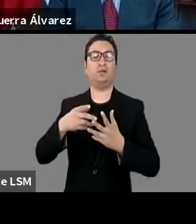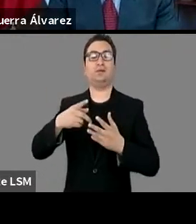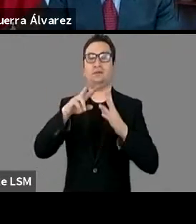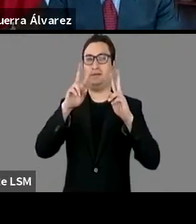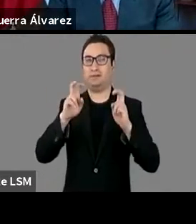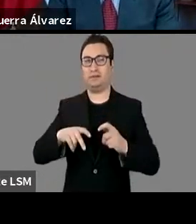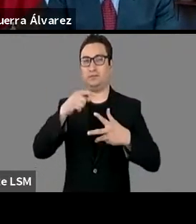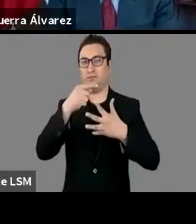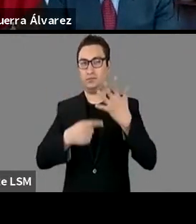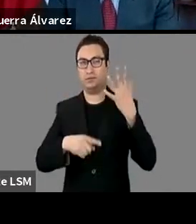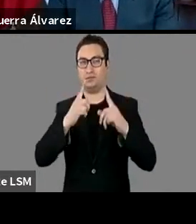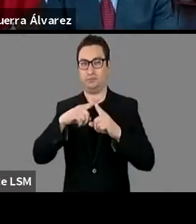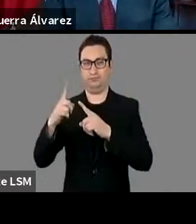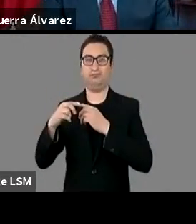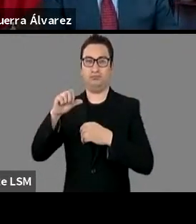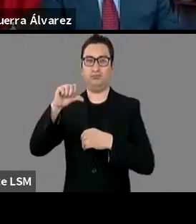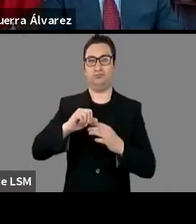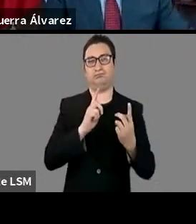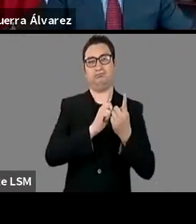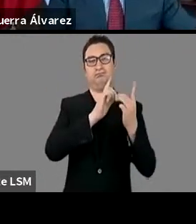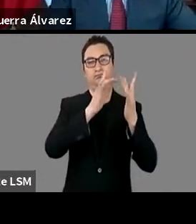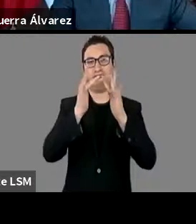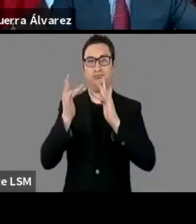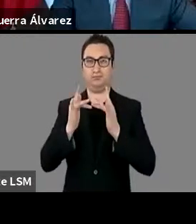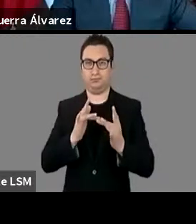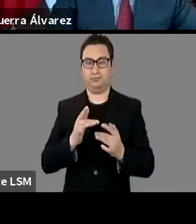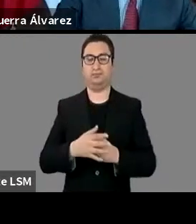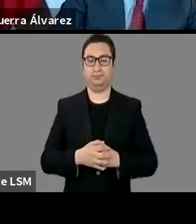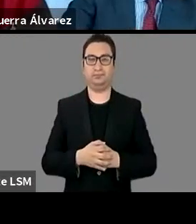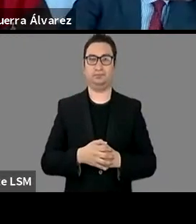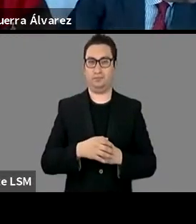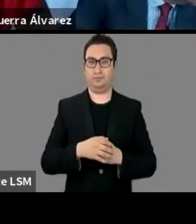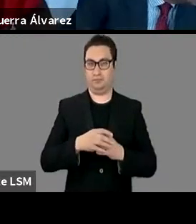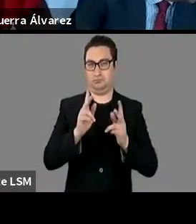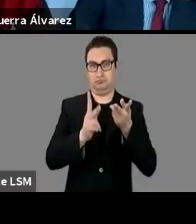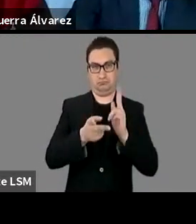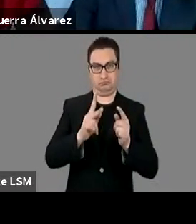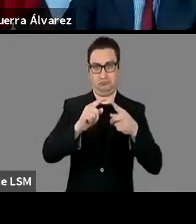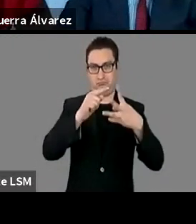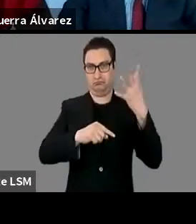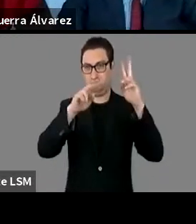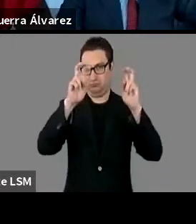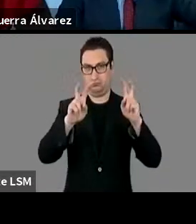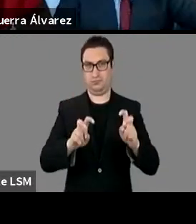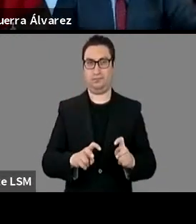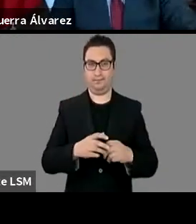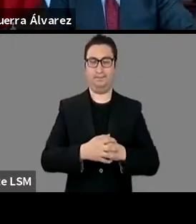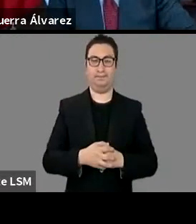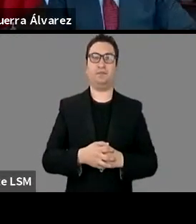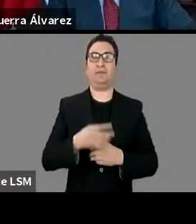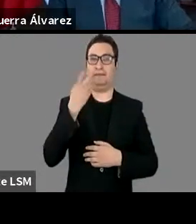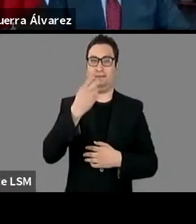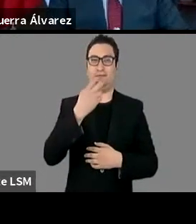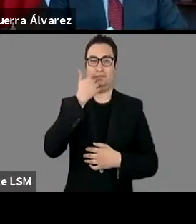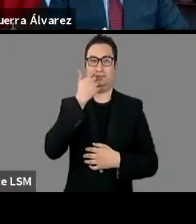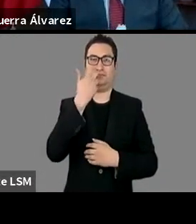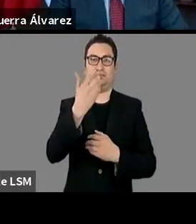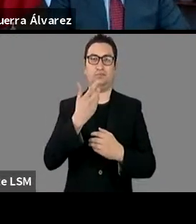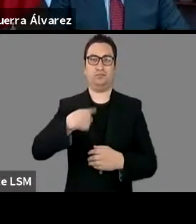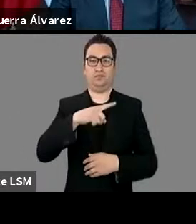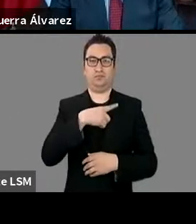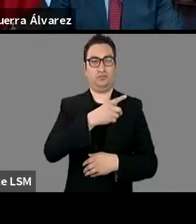hablaremos y trataremos de abordar con la comprensión de los mismos y redimensionar su importancia.